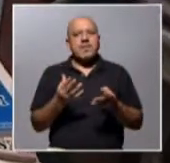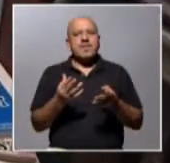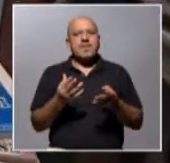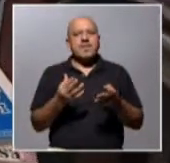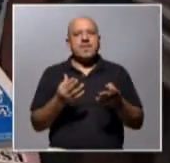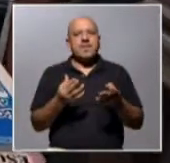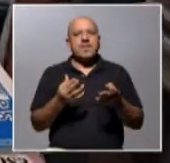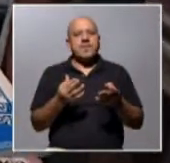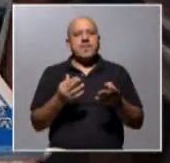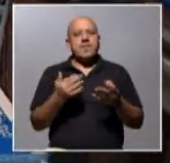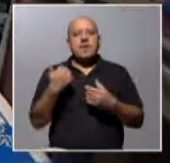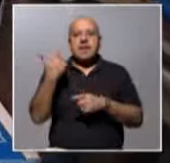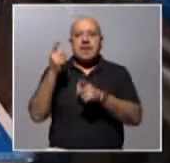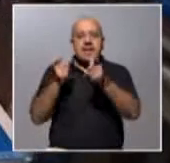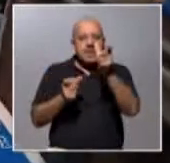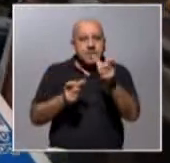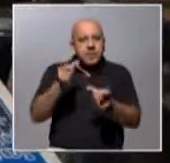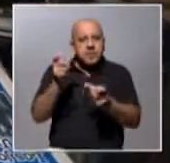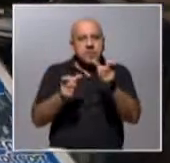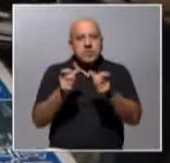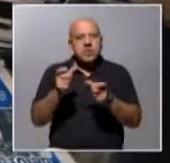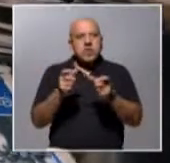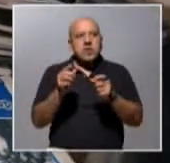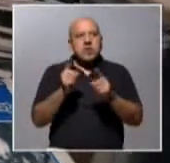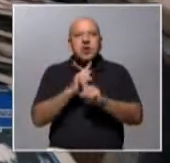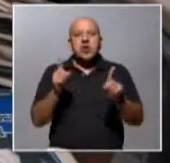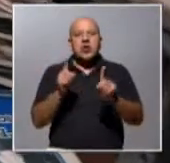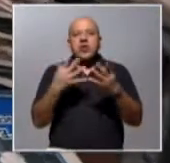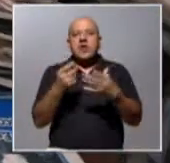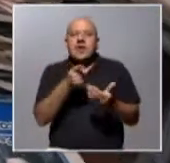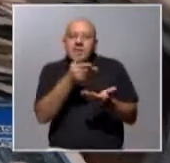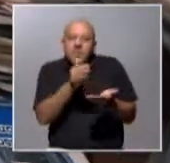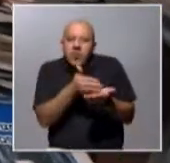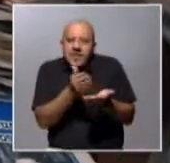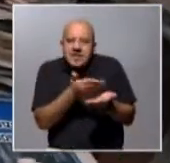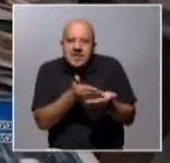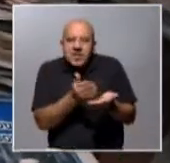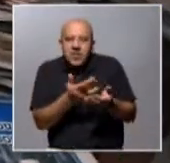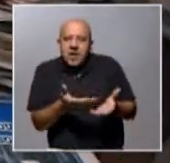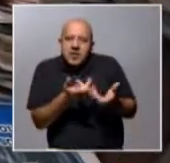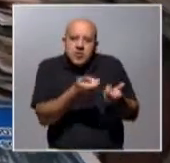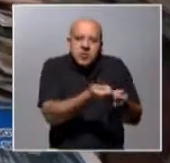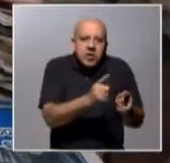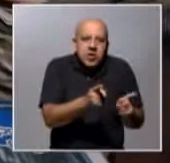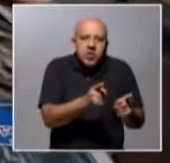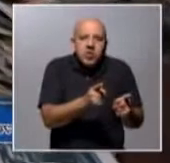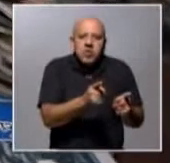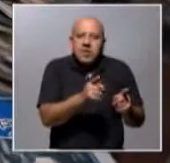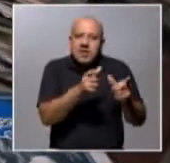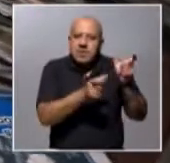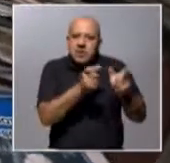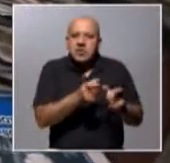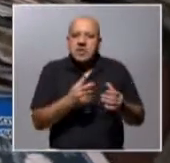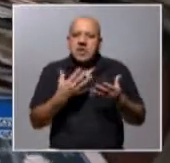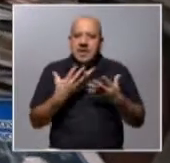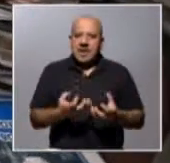la gente no quiere caridad, no quiere una limosna. Se querían sentir partícipes de